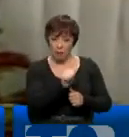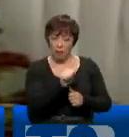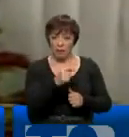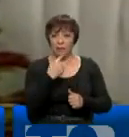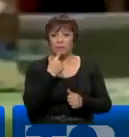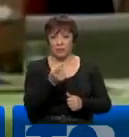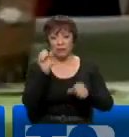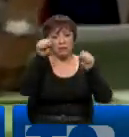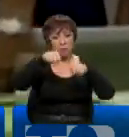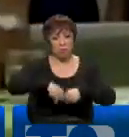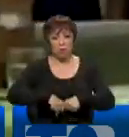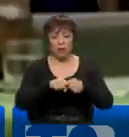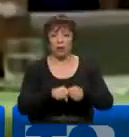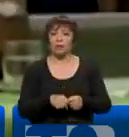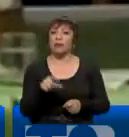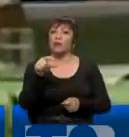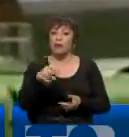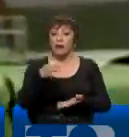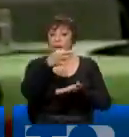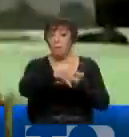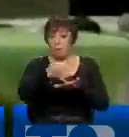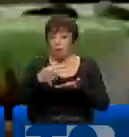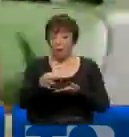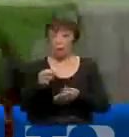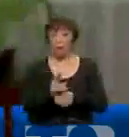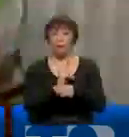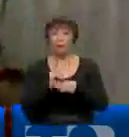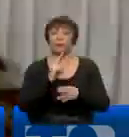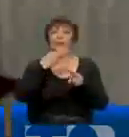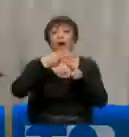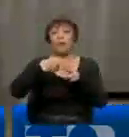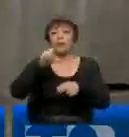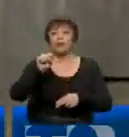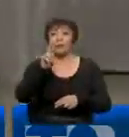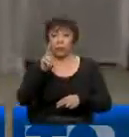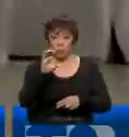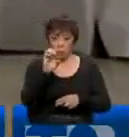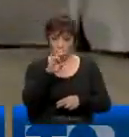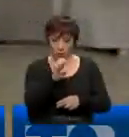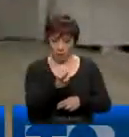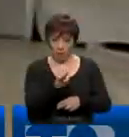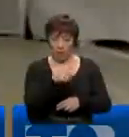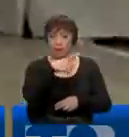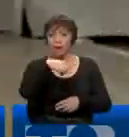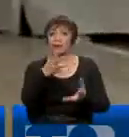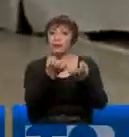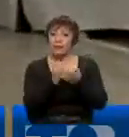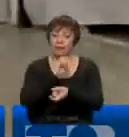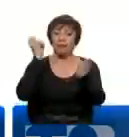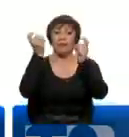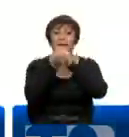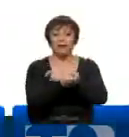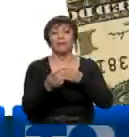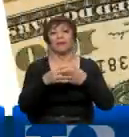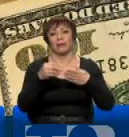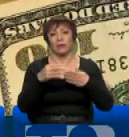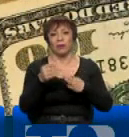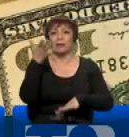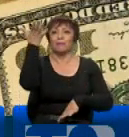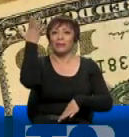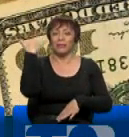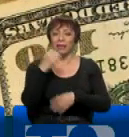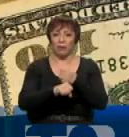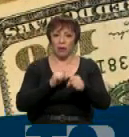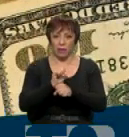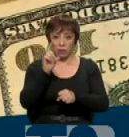sucre una moneda virtual que pretendía reemplazar el dólar en las operaciones comerciales de la región entre 2010